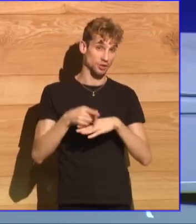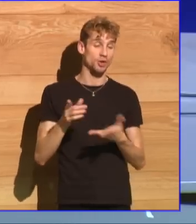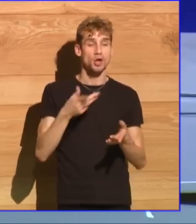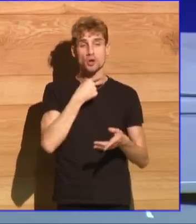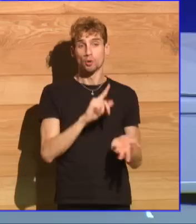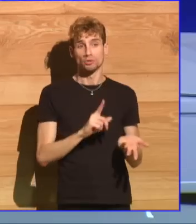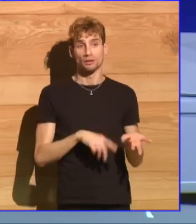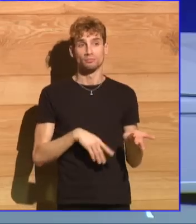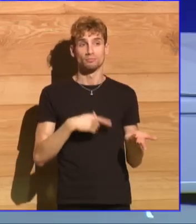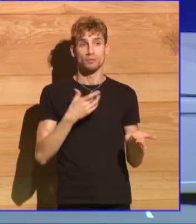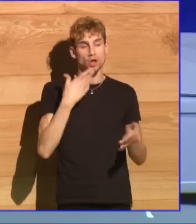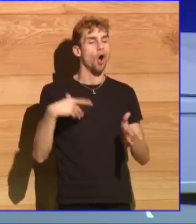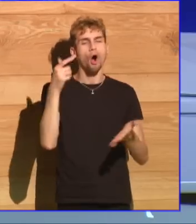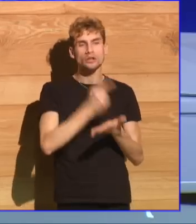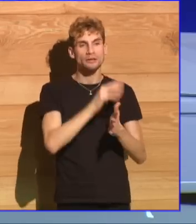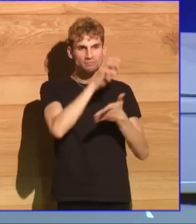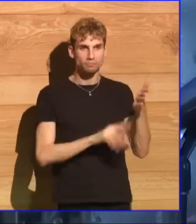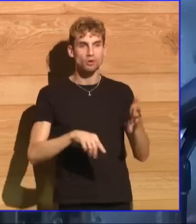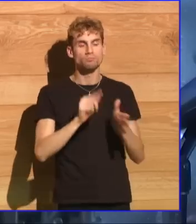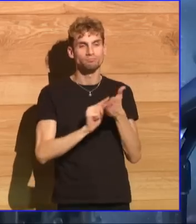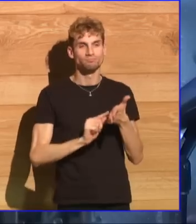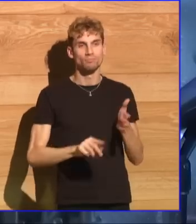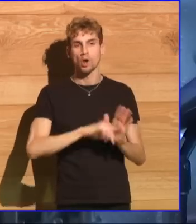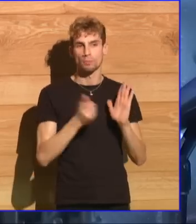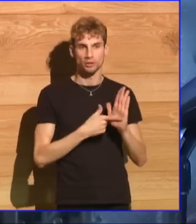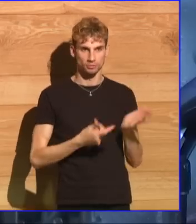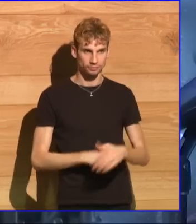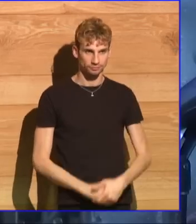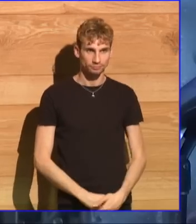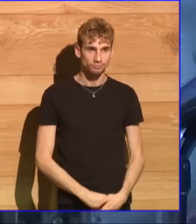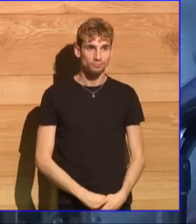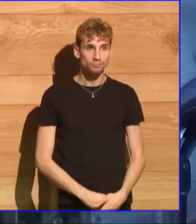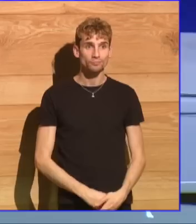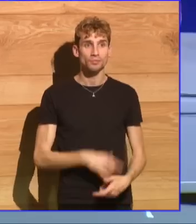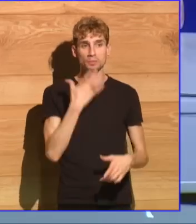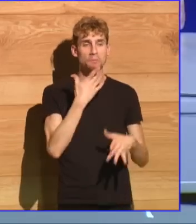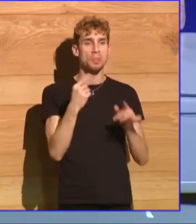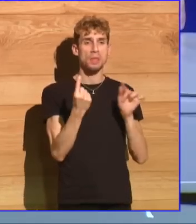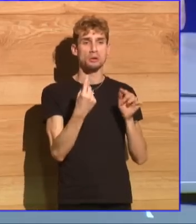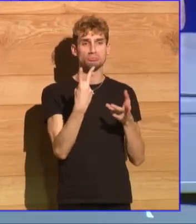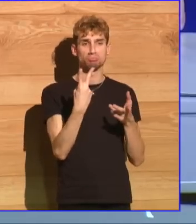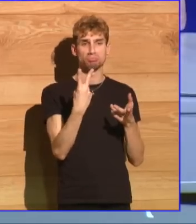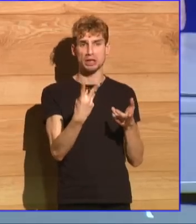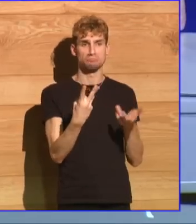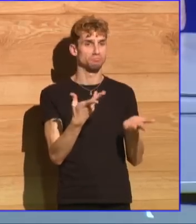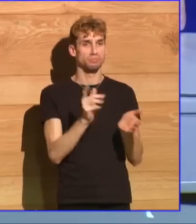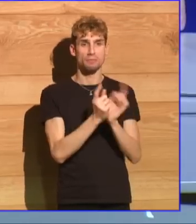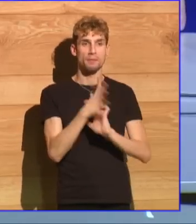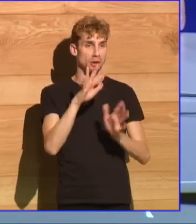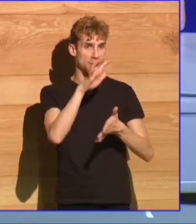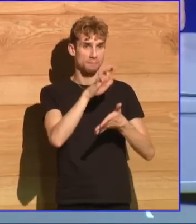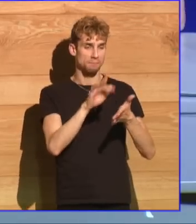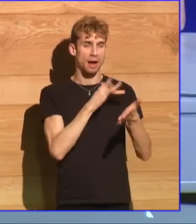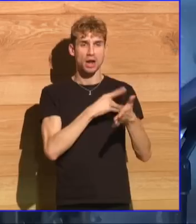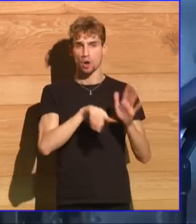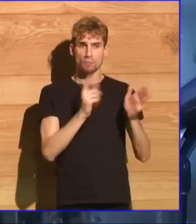que había escrito, tenía que volver a escribir entero todo. Pero toda la... Bueno, debía cambiar a lo mejor 3 diálogos, pero que había prácticamente la página entera y tenía que escribirlo